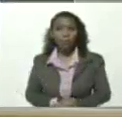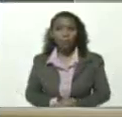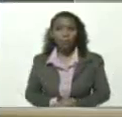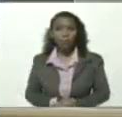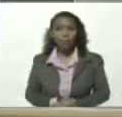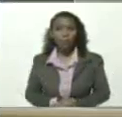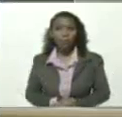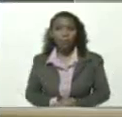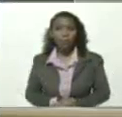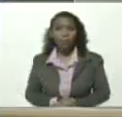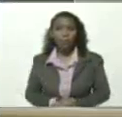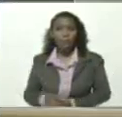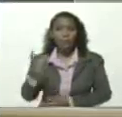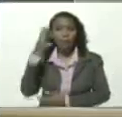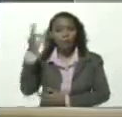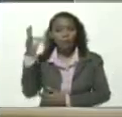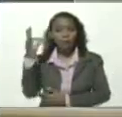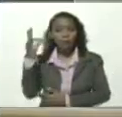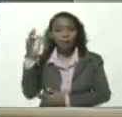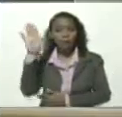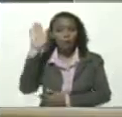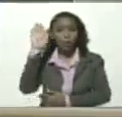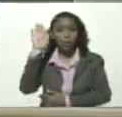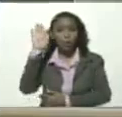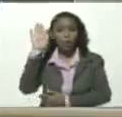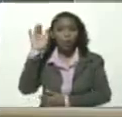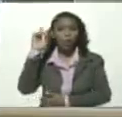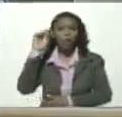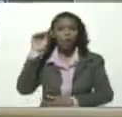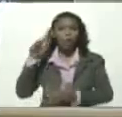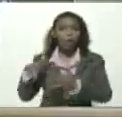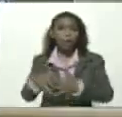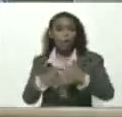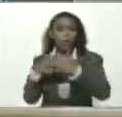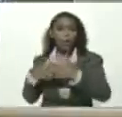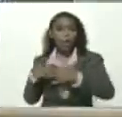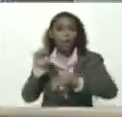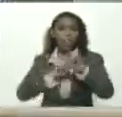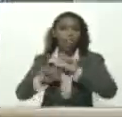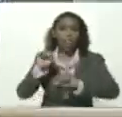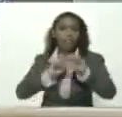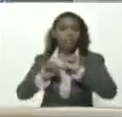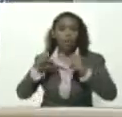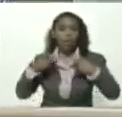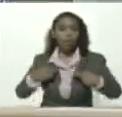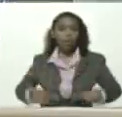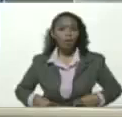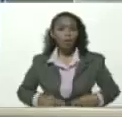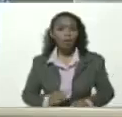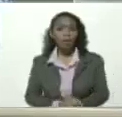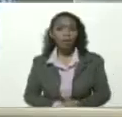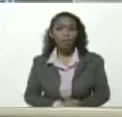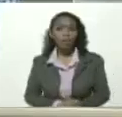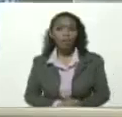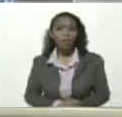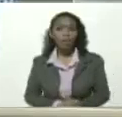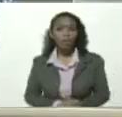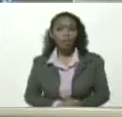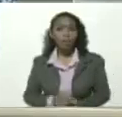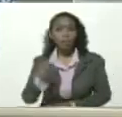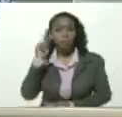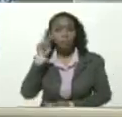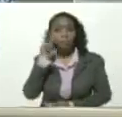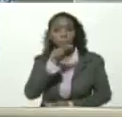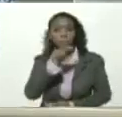el Congreso de Juristas de Estados Unidos, la Red en Defensa de la Humanidad, el